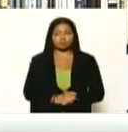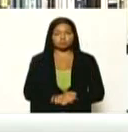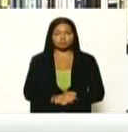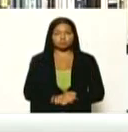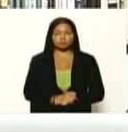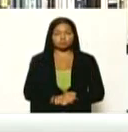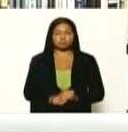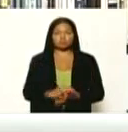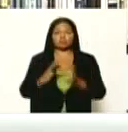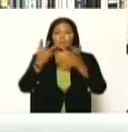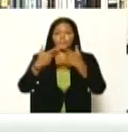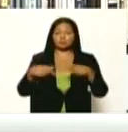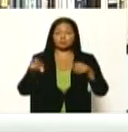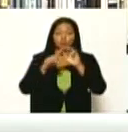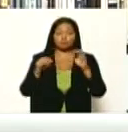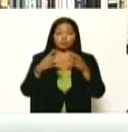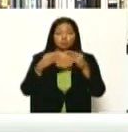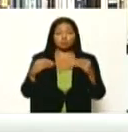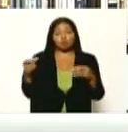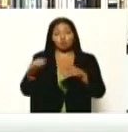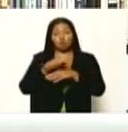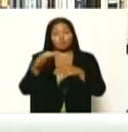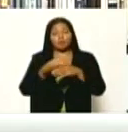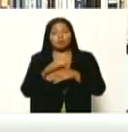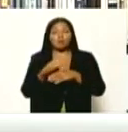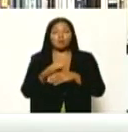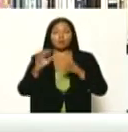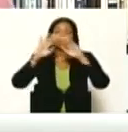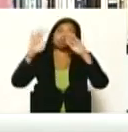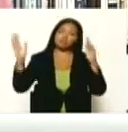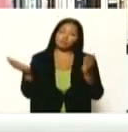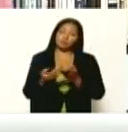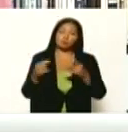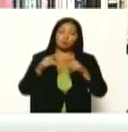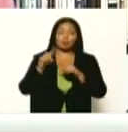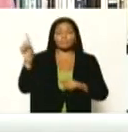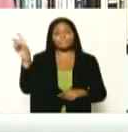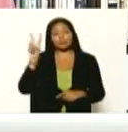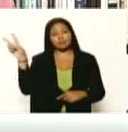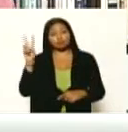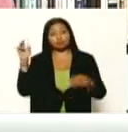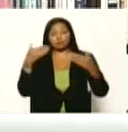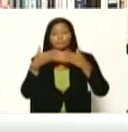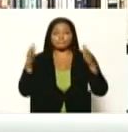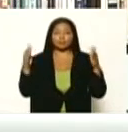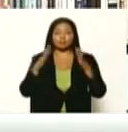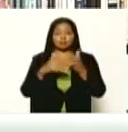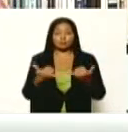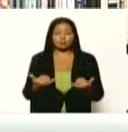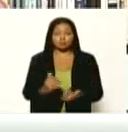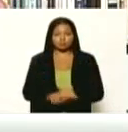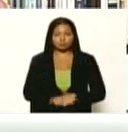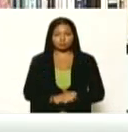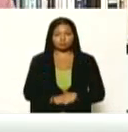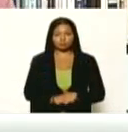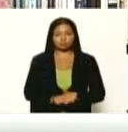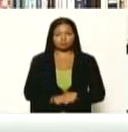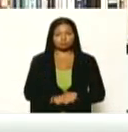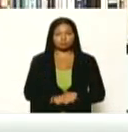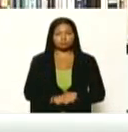empresas también y a todos los gobiernos del mundo. Venezuela está de puertas abiertas para